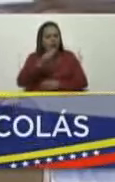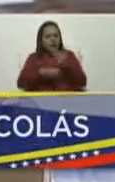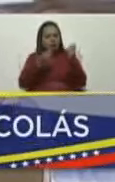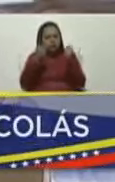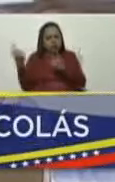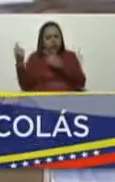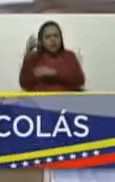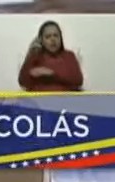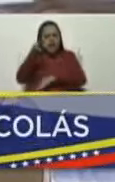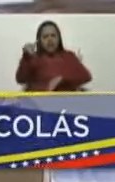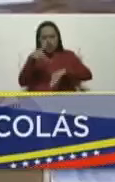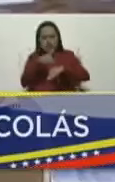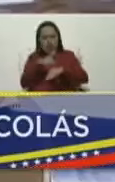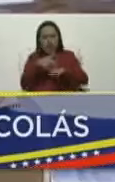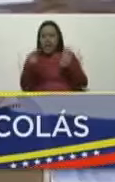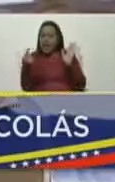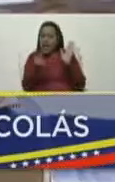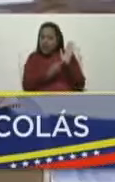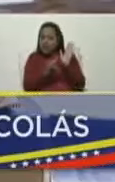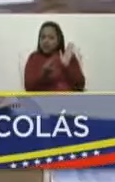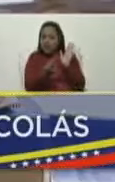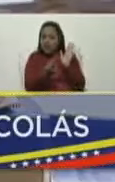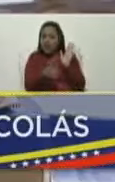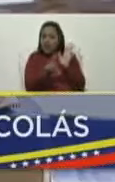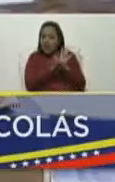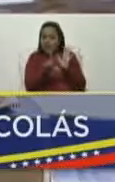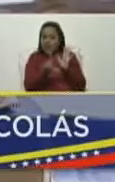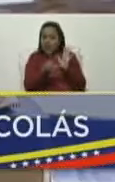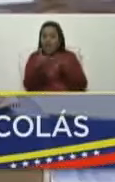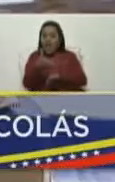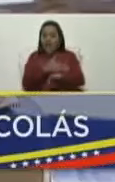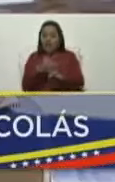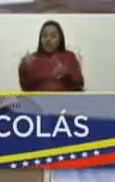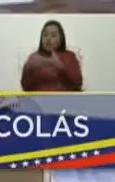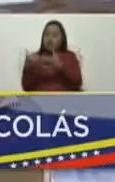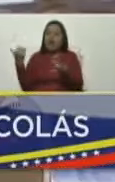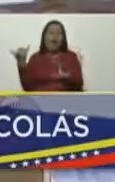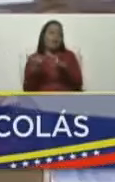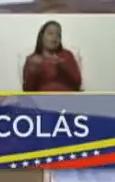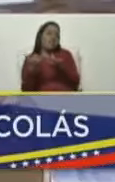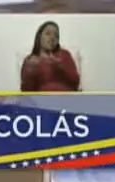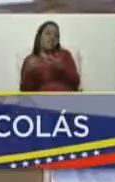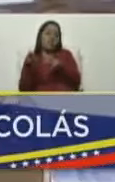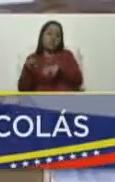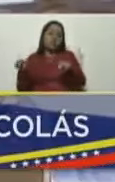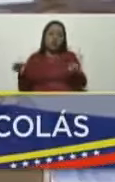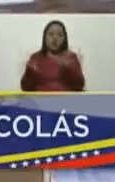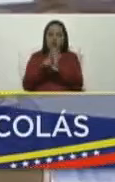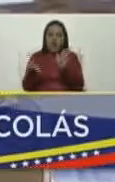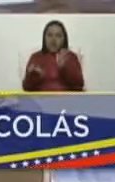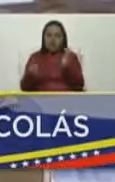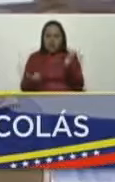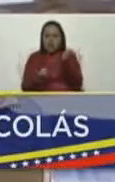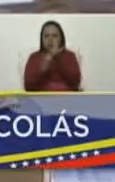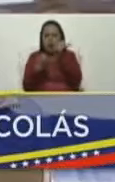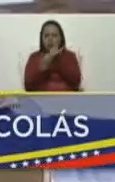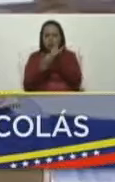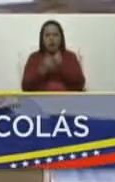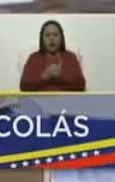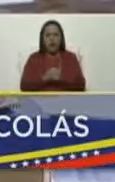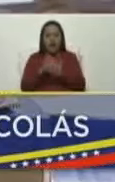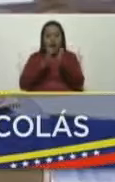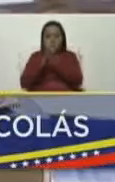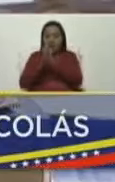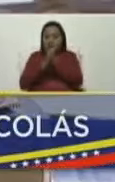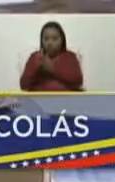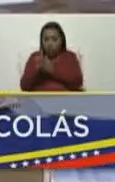Asamblea Nacional esa que tuvieron los apellidos y la oligarquía una ley para favorecer a los